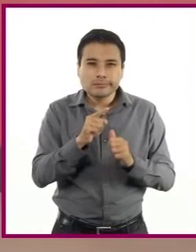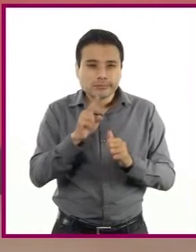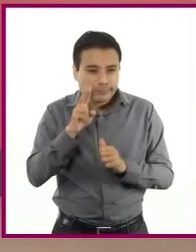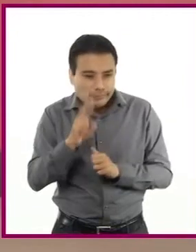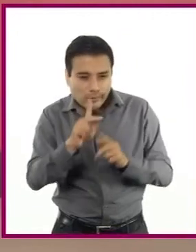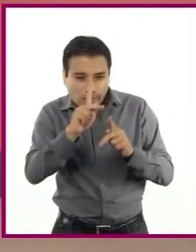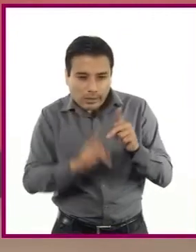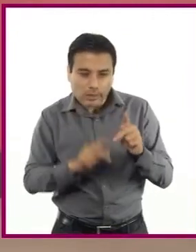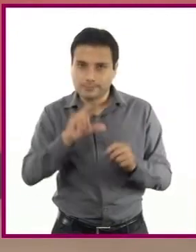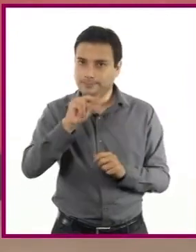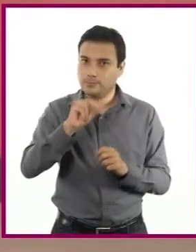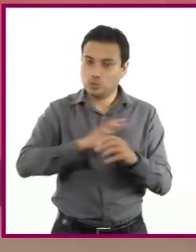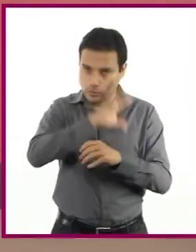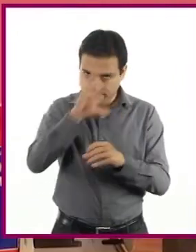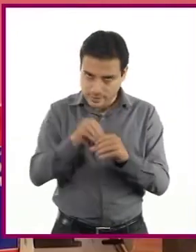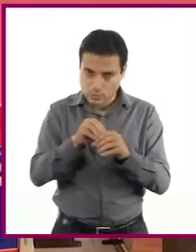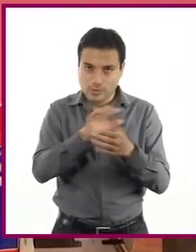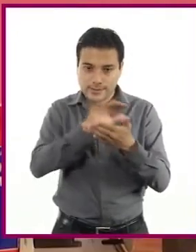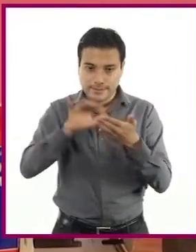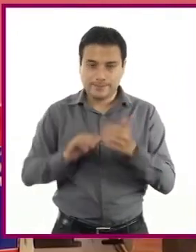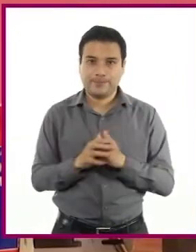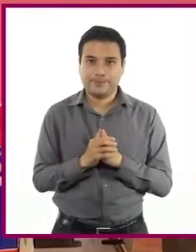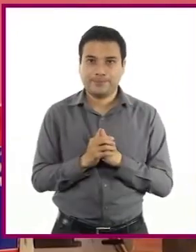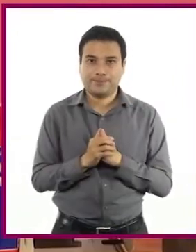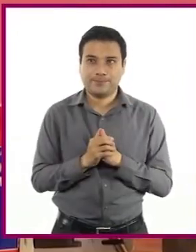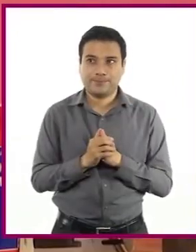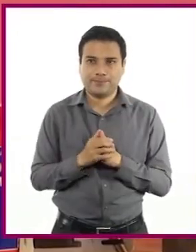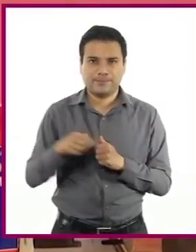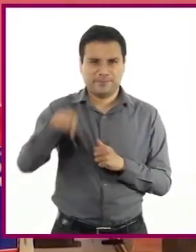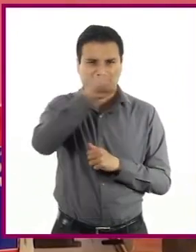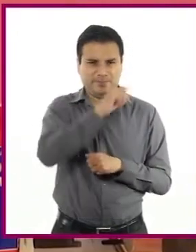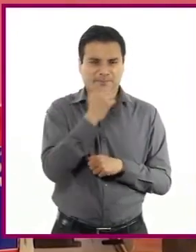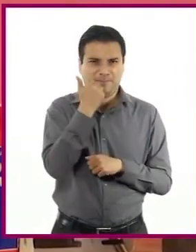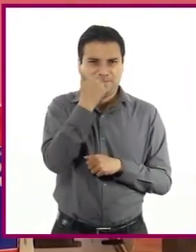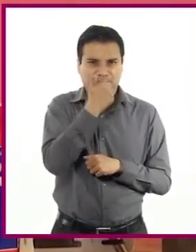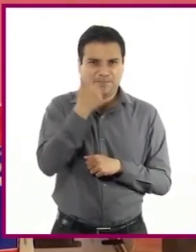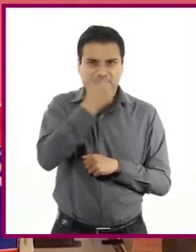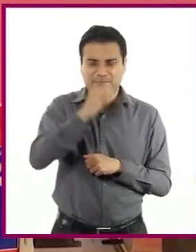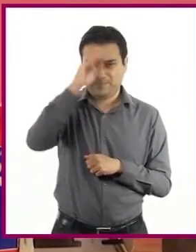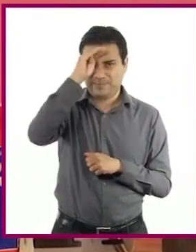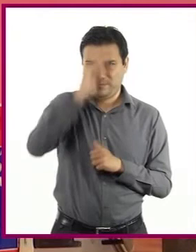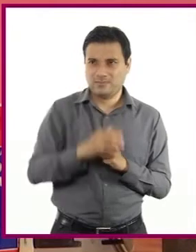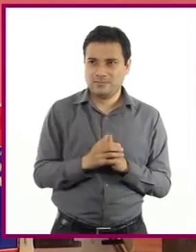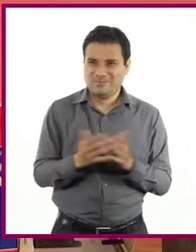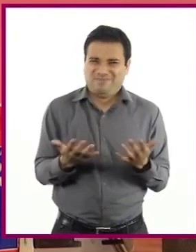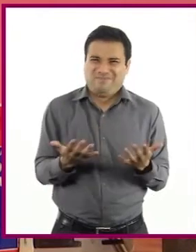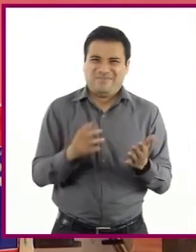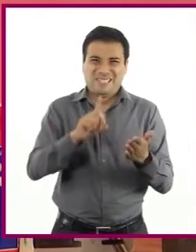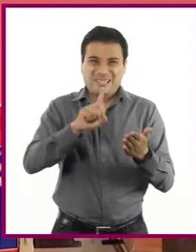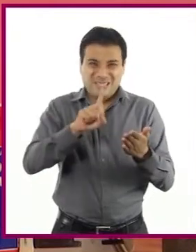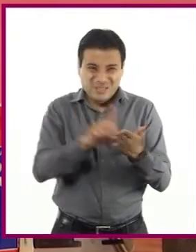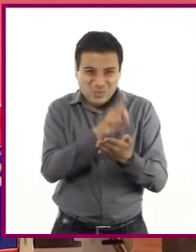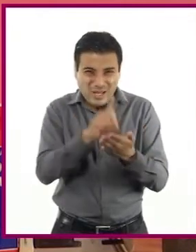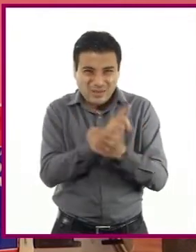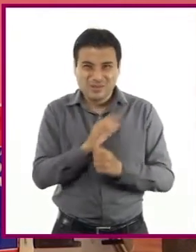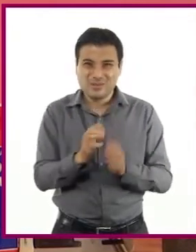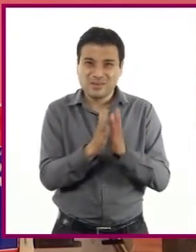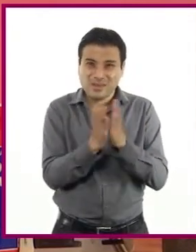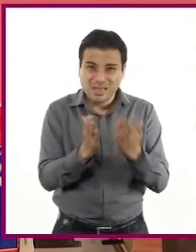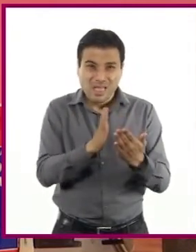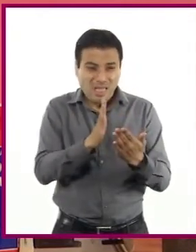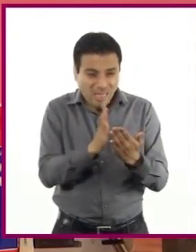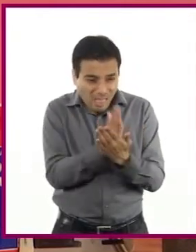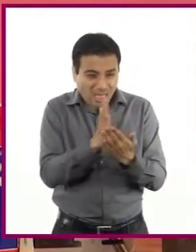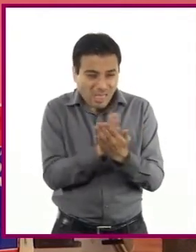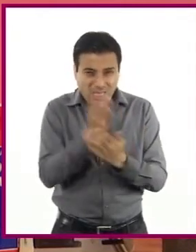Maestra, nuestros alumnos en casa tal vez estarán pensando que es muy tardado consultar página tras página hasta que aparezca la